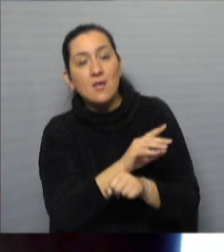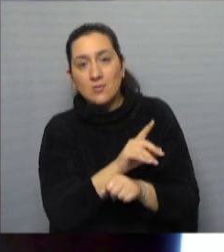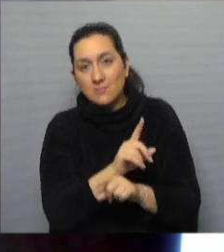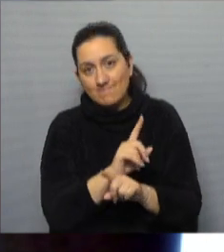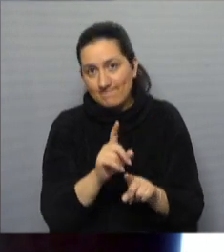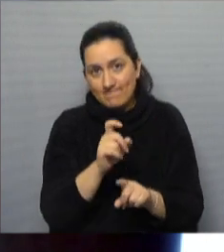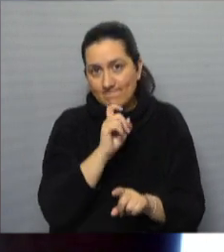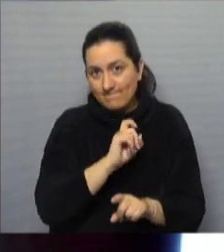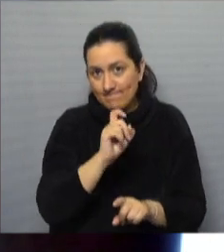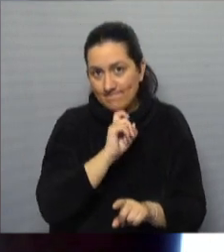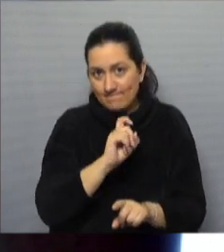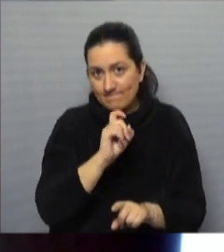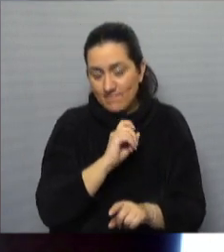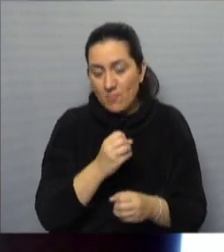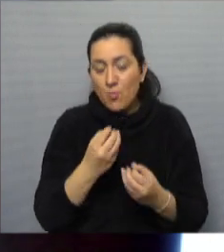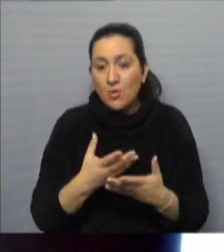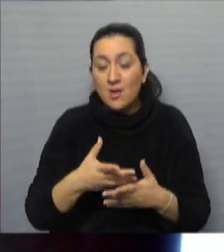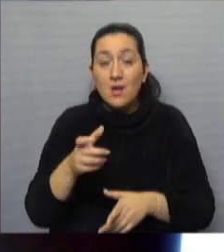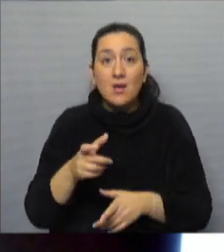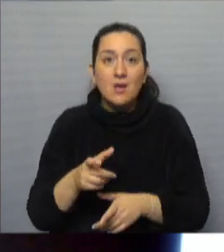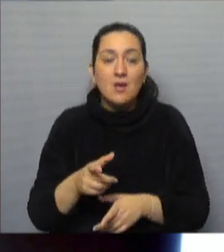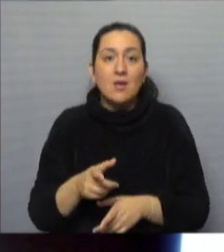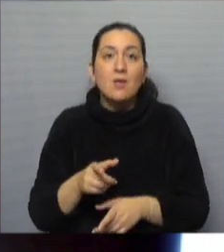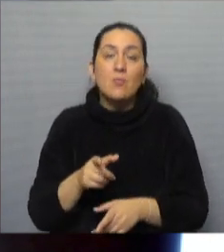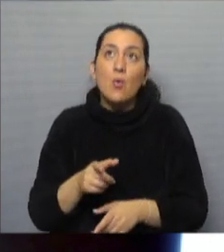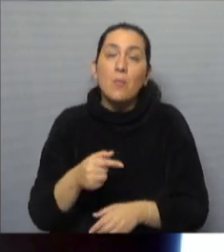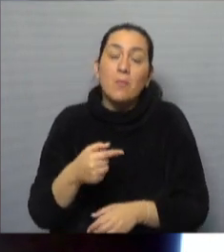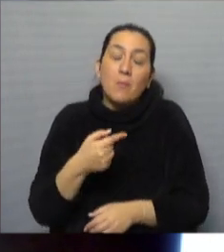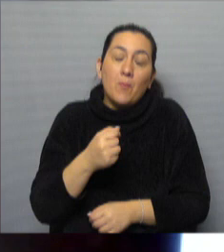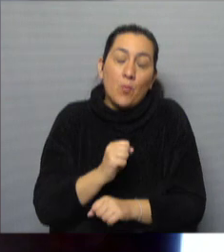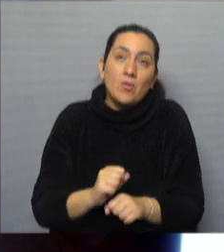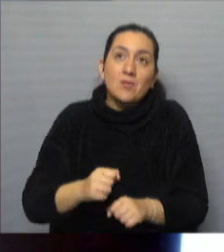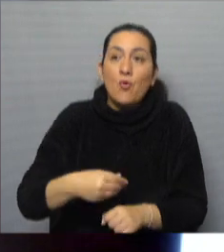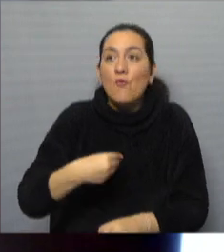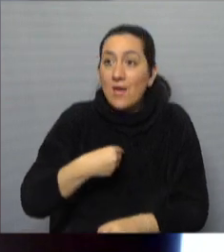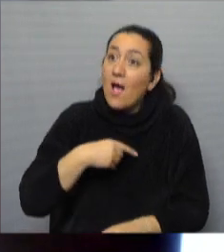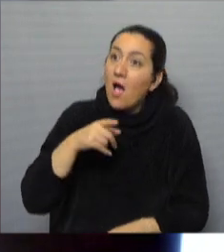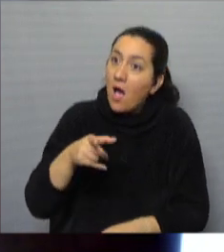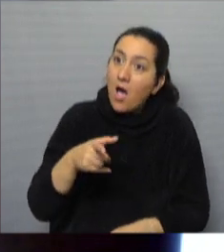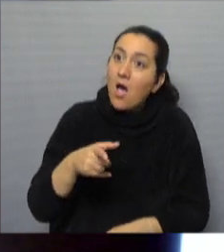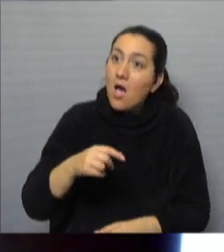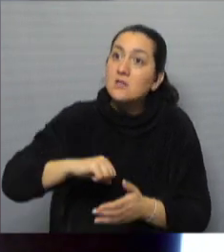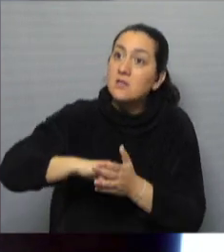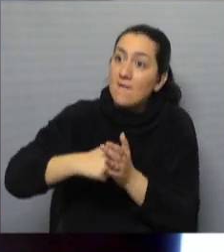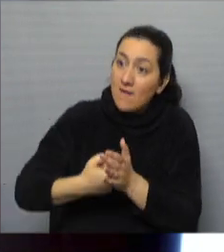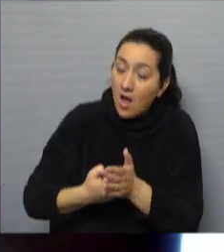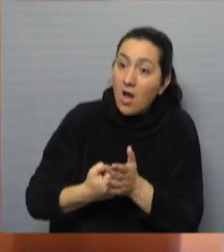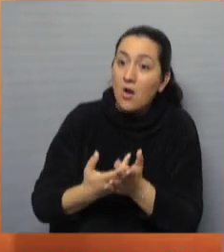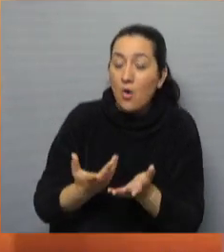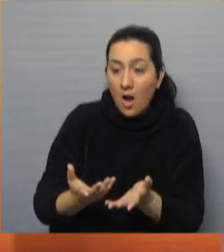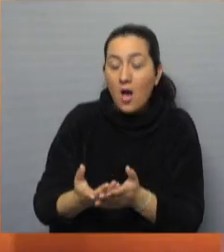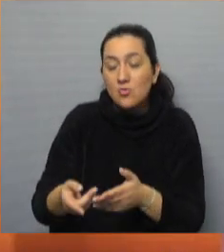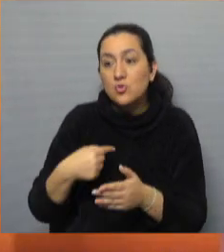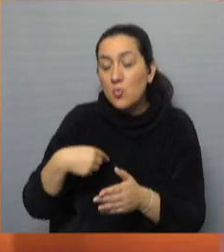jugando con la confianza que uno puede tener sobre esa entidad o persona para obtener datos de esa